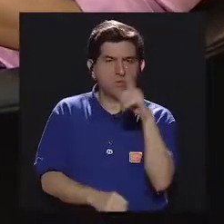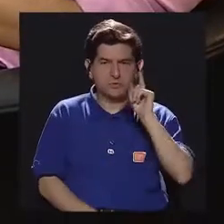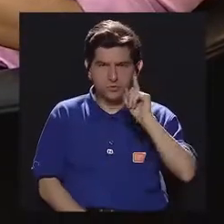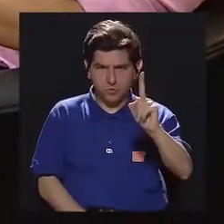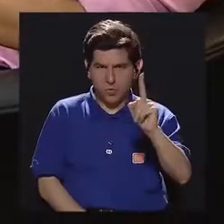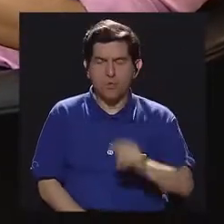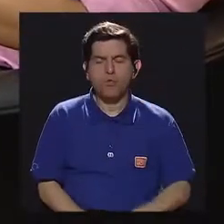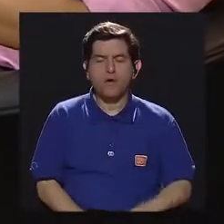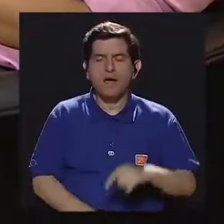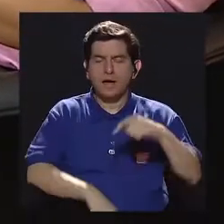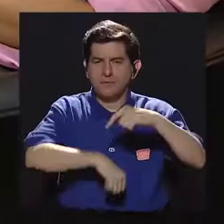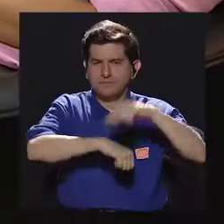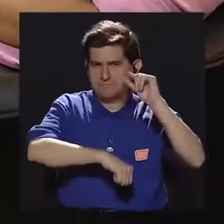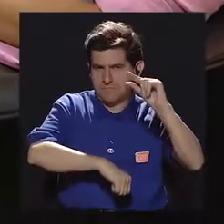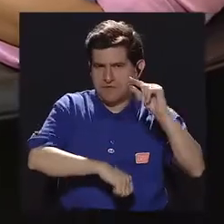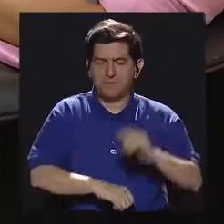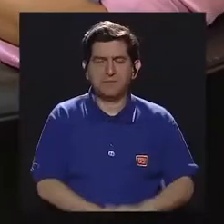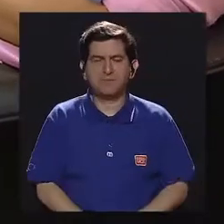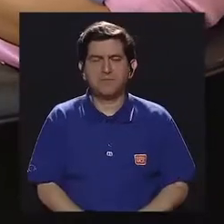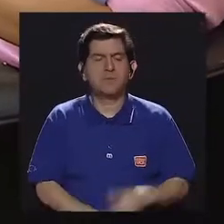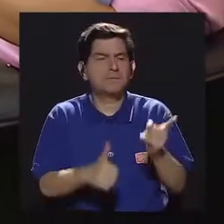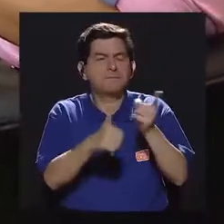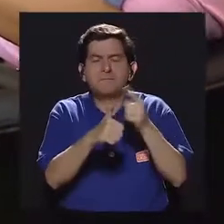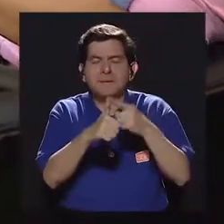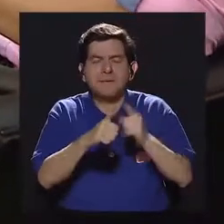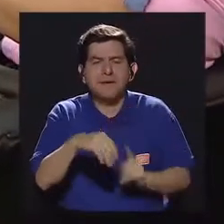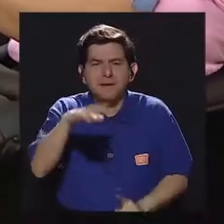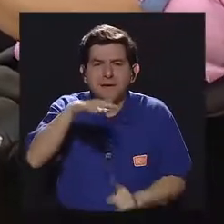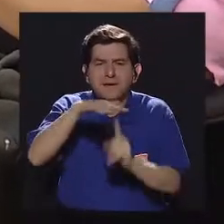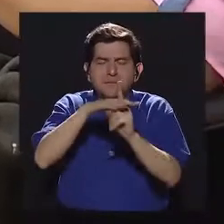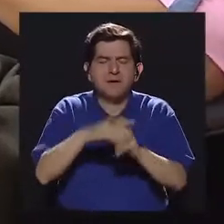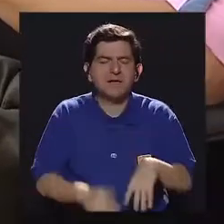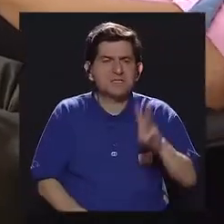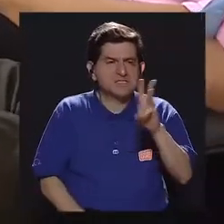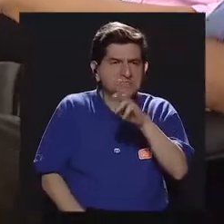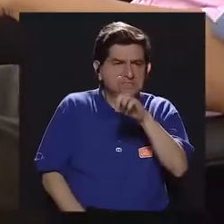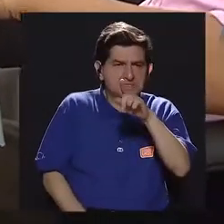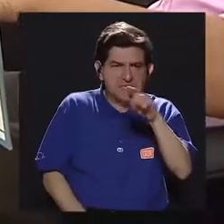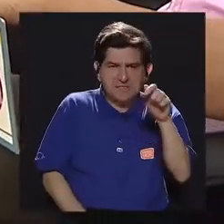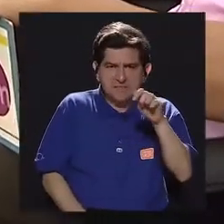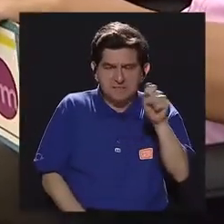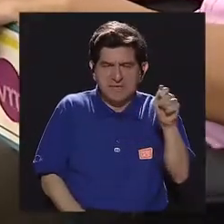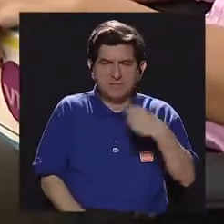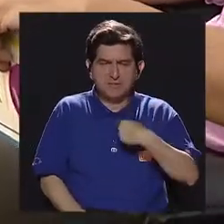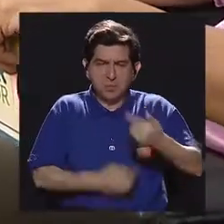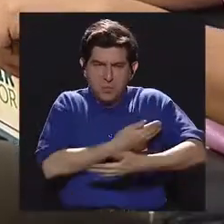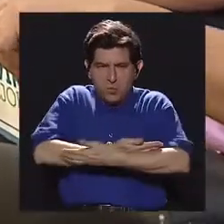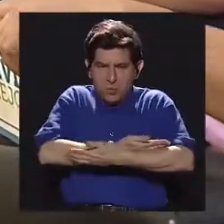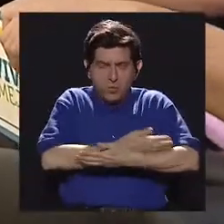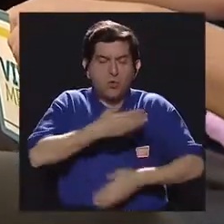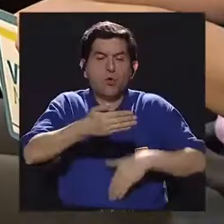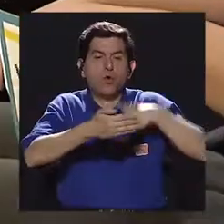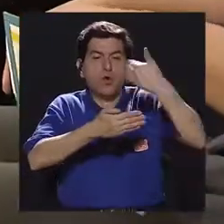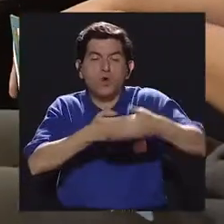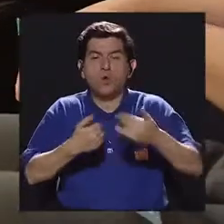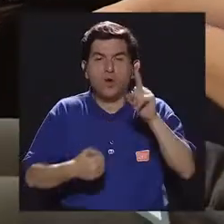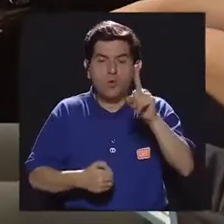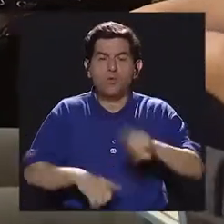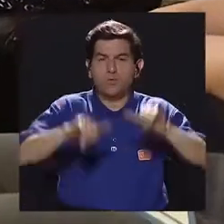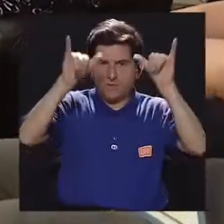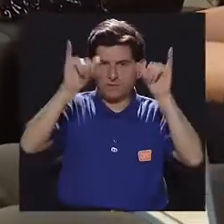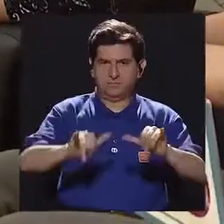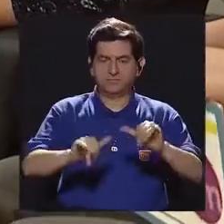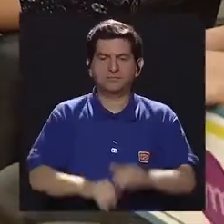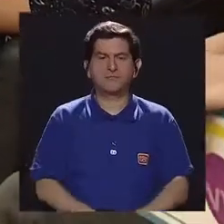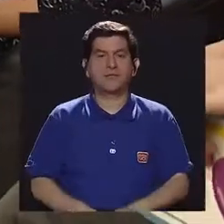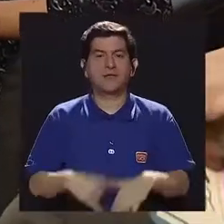Tenemos una dentición que es temporal, que es la primera que sale de los 6 meses cuando uno es un bebé, ¿verdad? Y luego tenemos ya una dentición